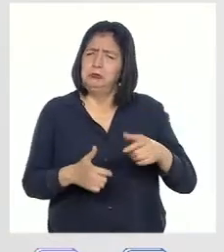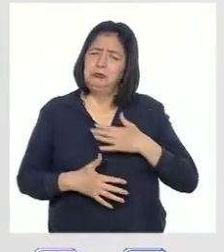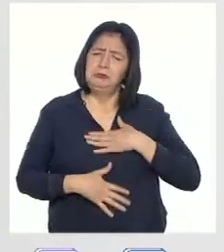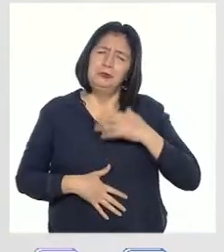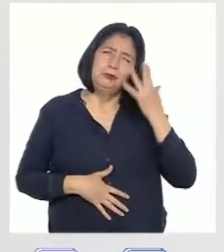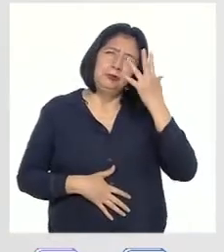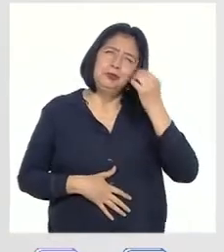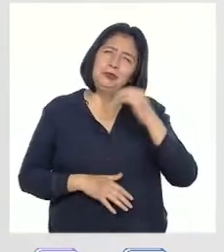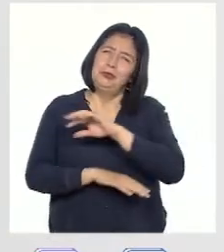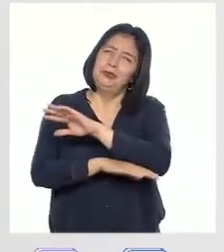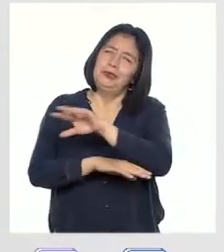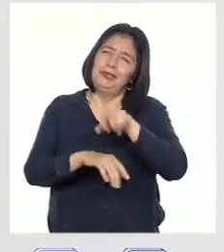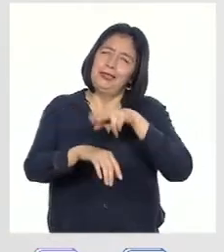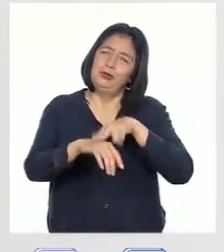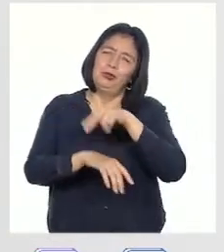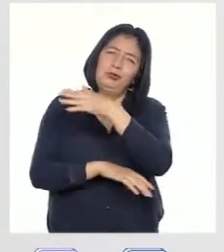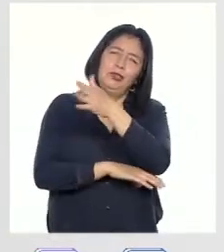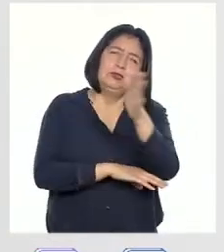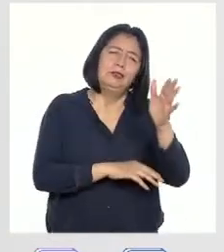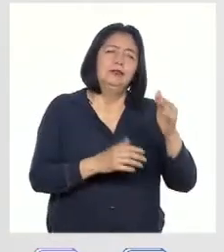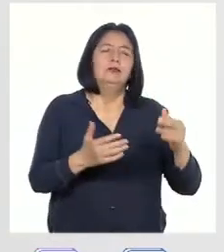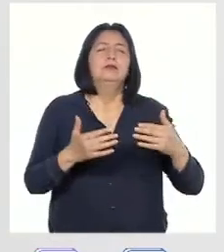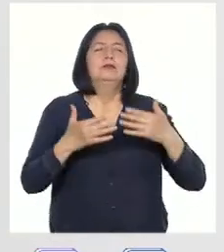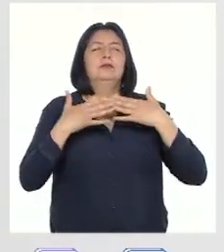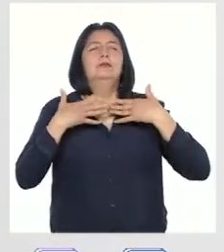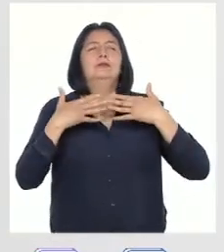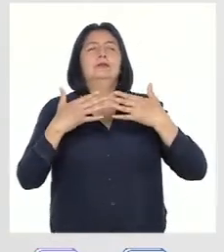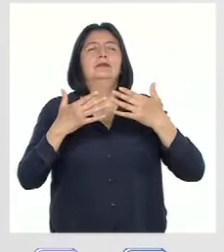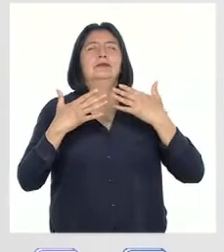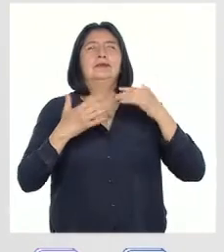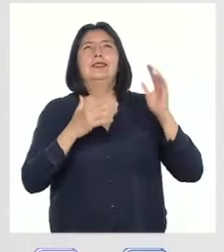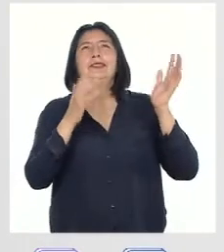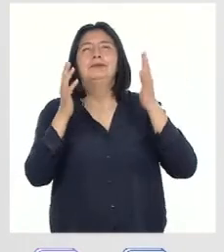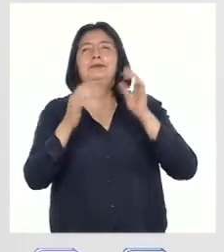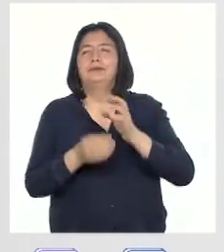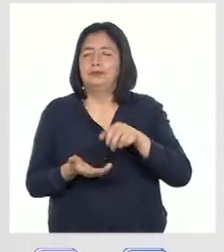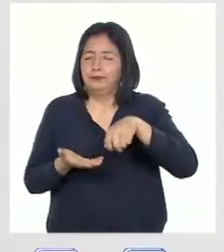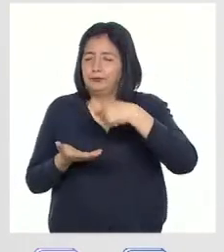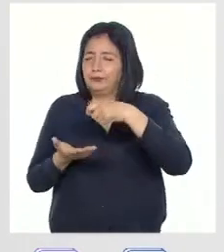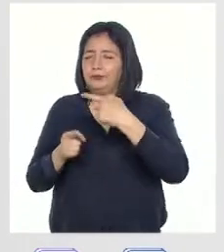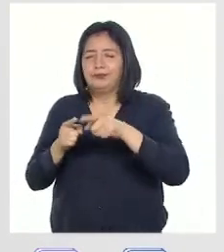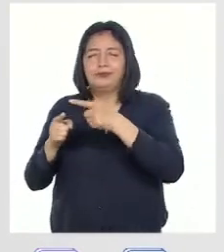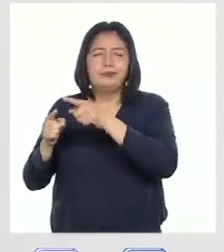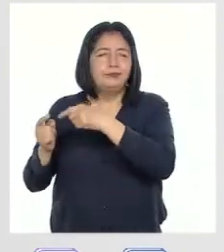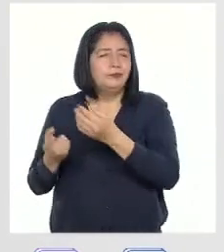de los bellos paisajes, sino también de respirar aire puro, de consumir alimentos